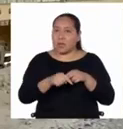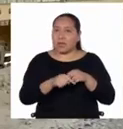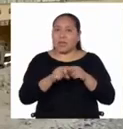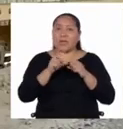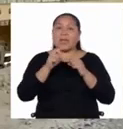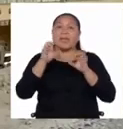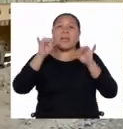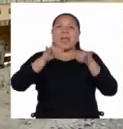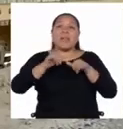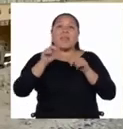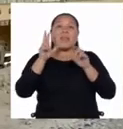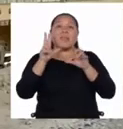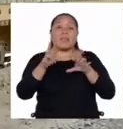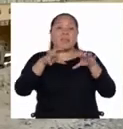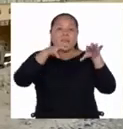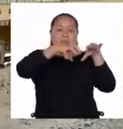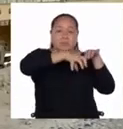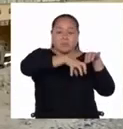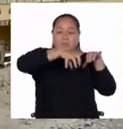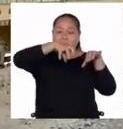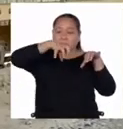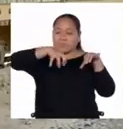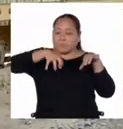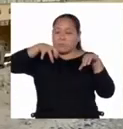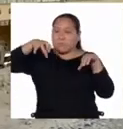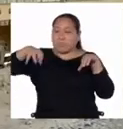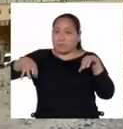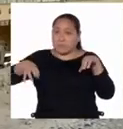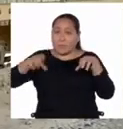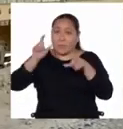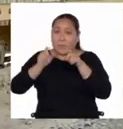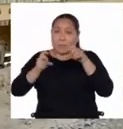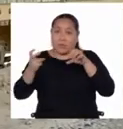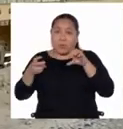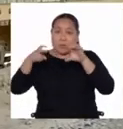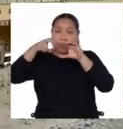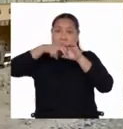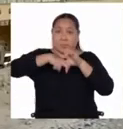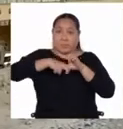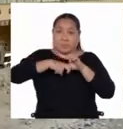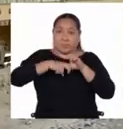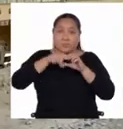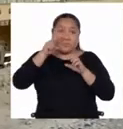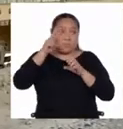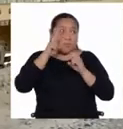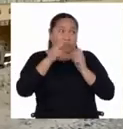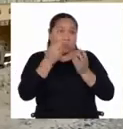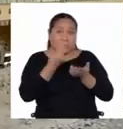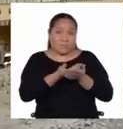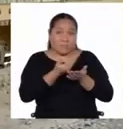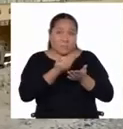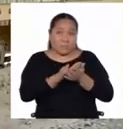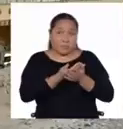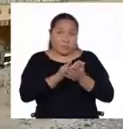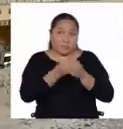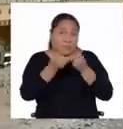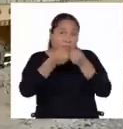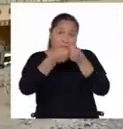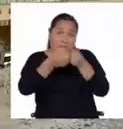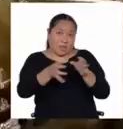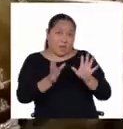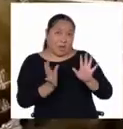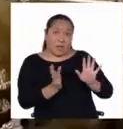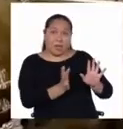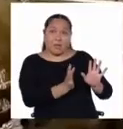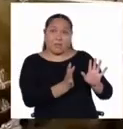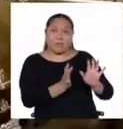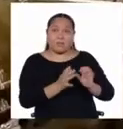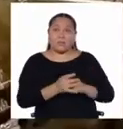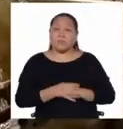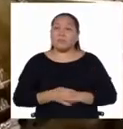vagones de pasajeros que, como podemos comprobar, están abandonados.